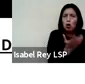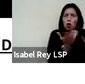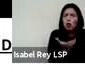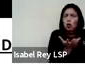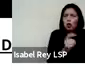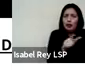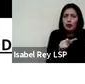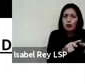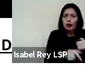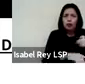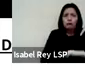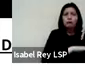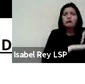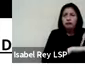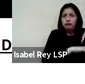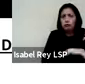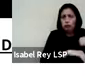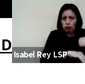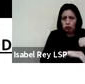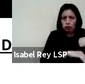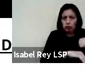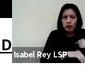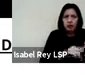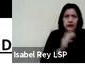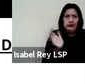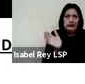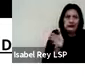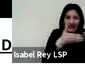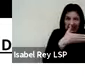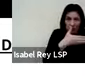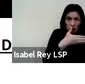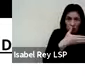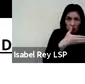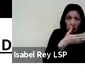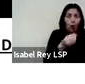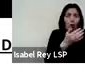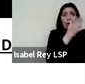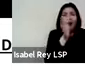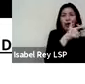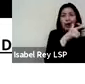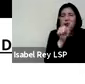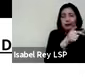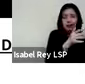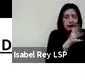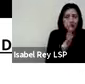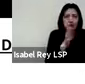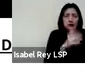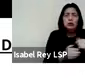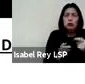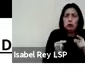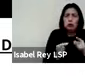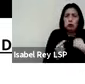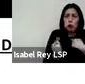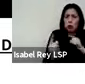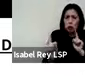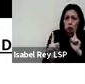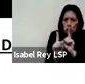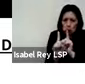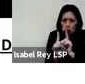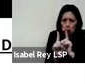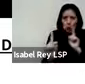estoy? ¿En ambiente cerrado al aire libre? ¿Estoy cerquita o lejos de la